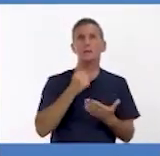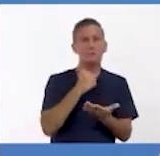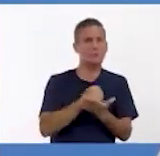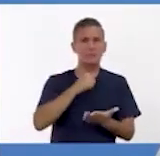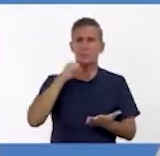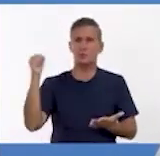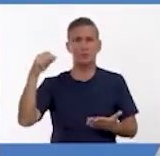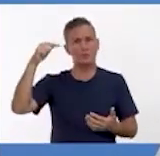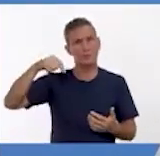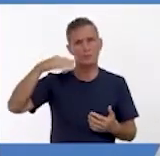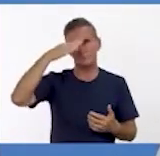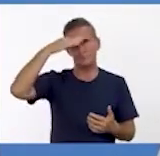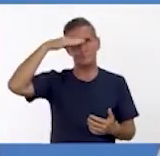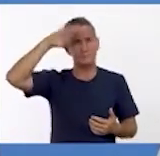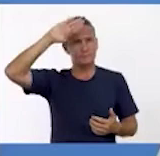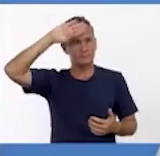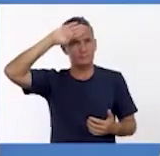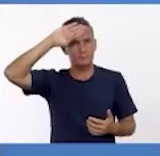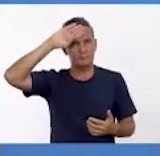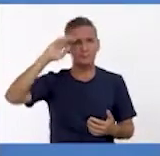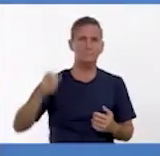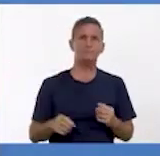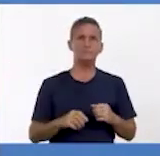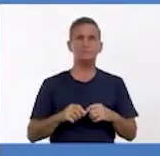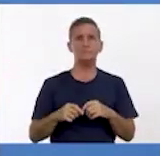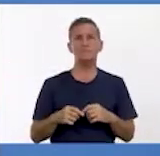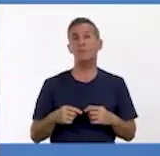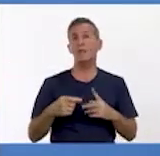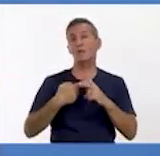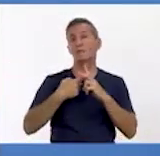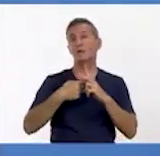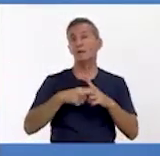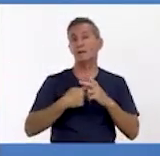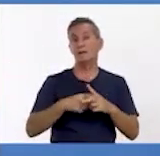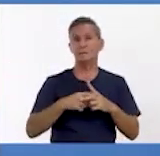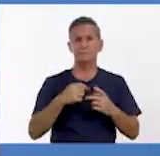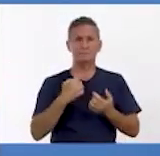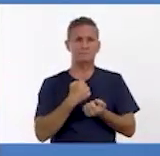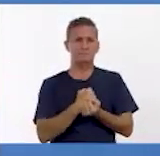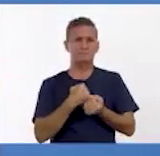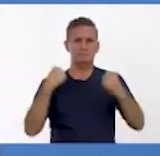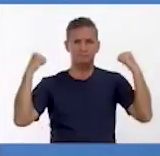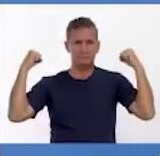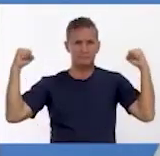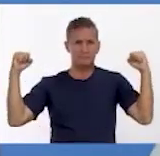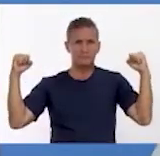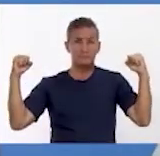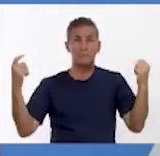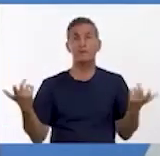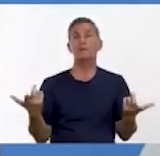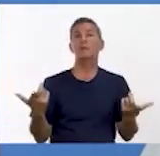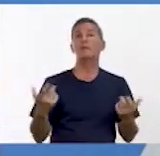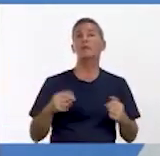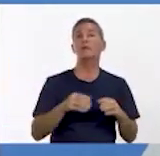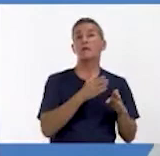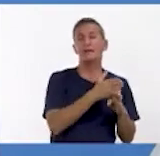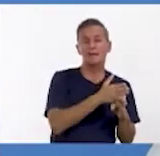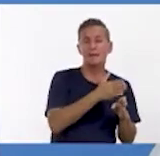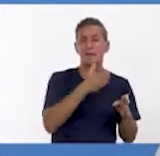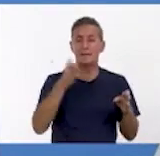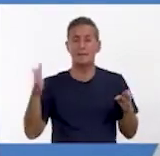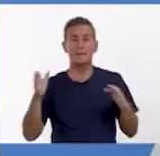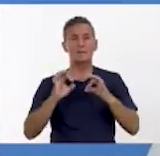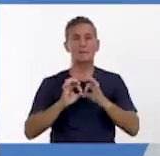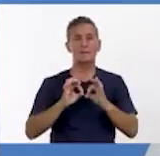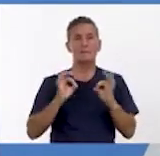plantea para resolver y para vencer el periodo especial, que ahí está